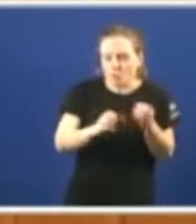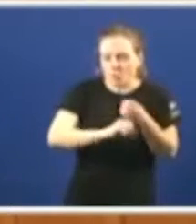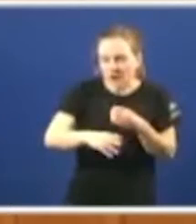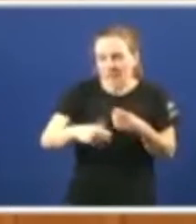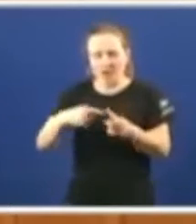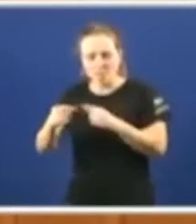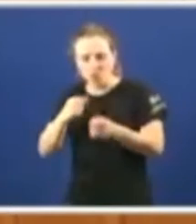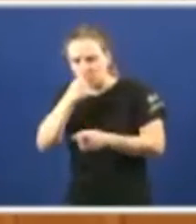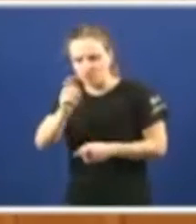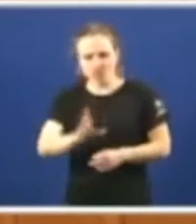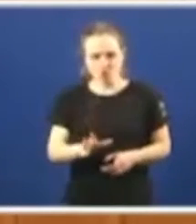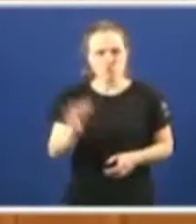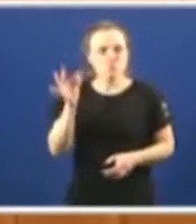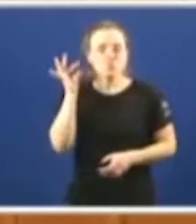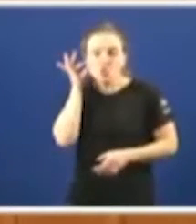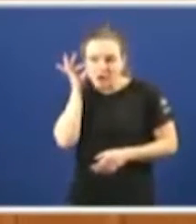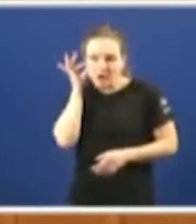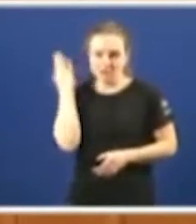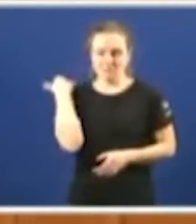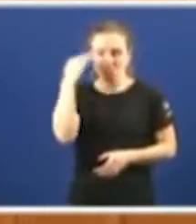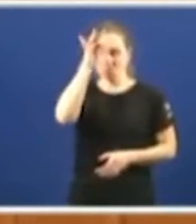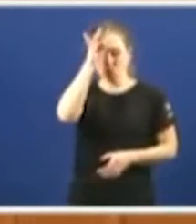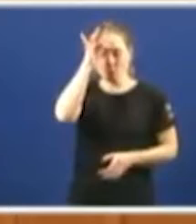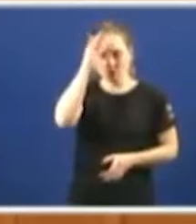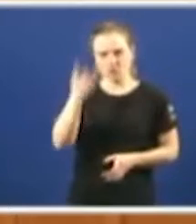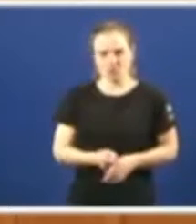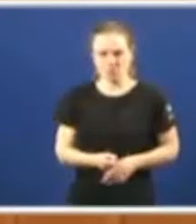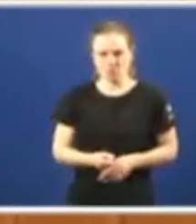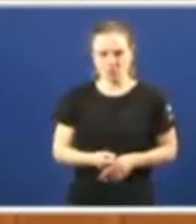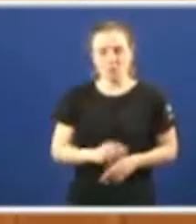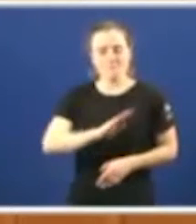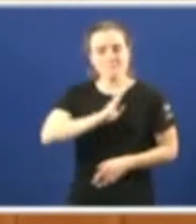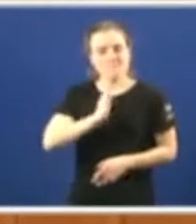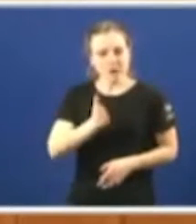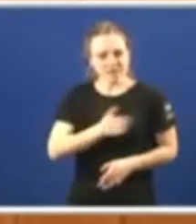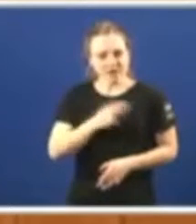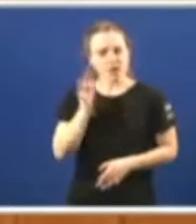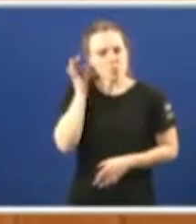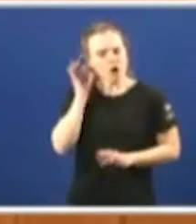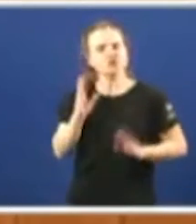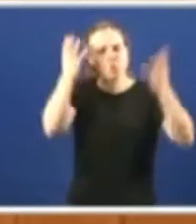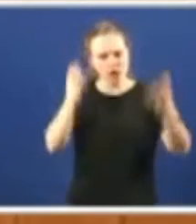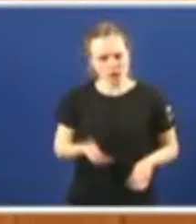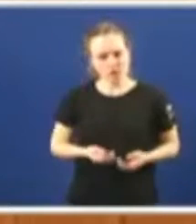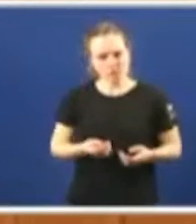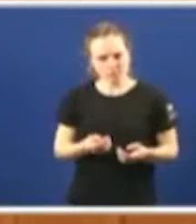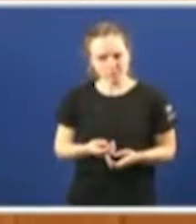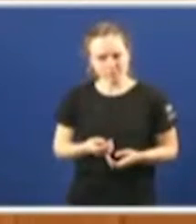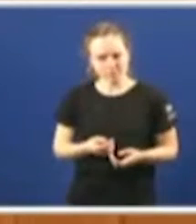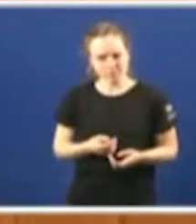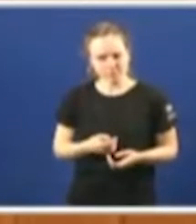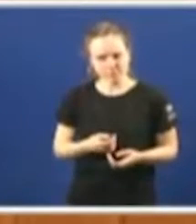Socialista, dinllo todas as mulleres que se movilizaron este domingo, dinllo todas as mulleres que mañá van a parar, e a elas é as que non